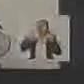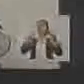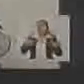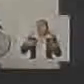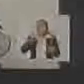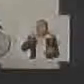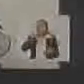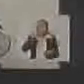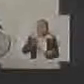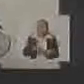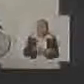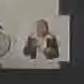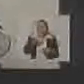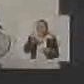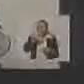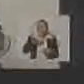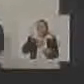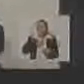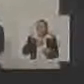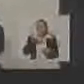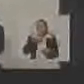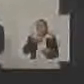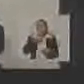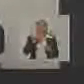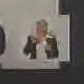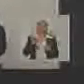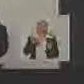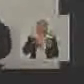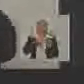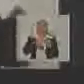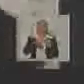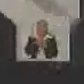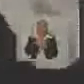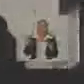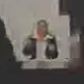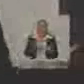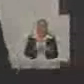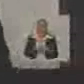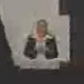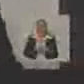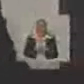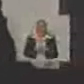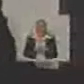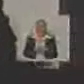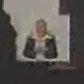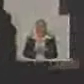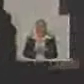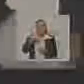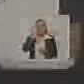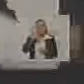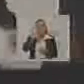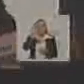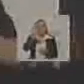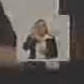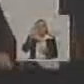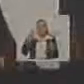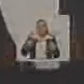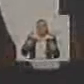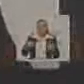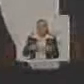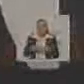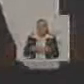y espero, Cristian, que contestes con rapidez cuándo y dónde nos vemos. Quisiera decirles, vecinas,